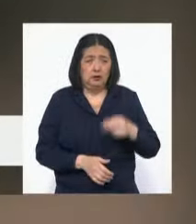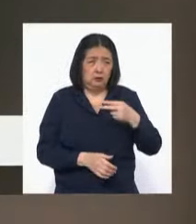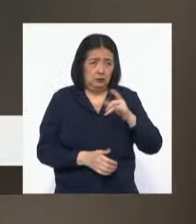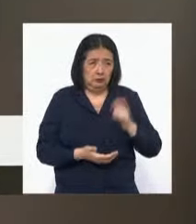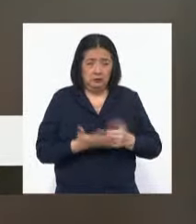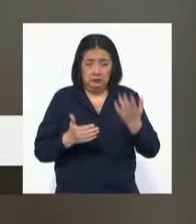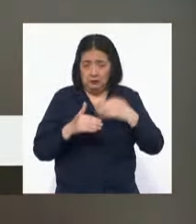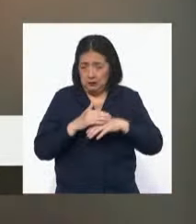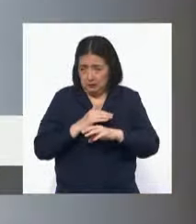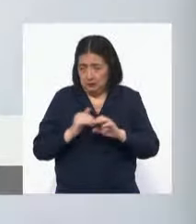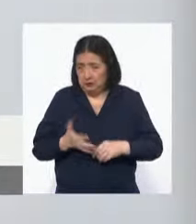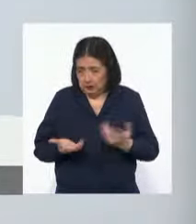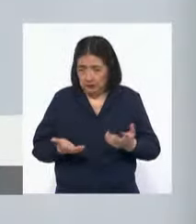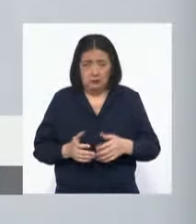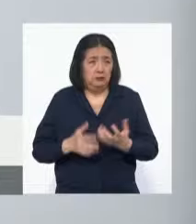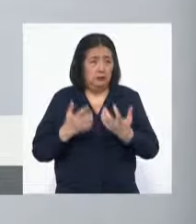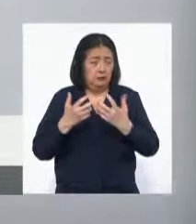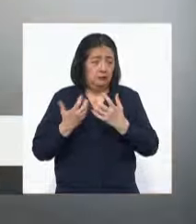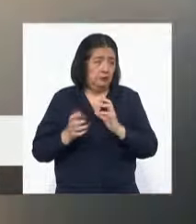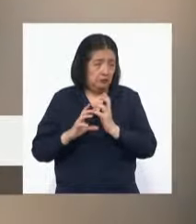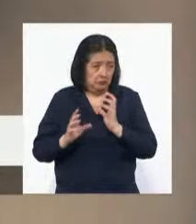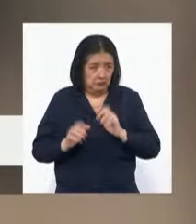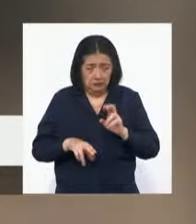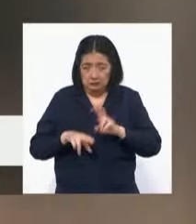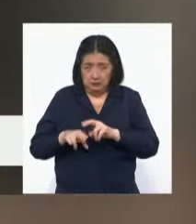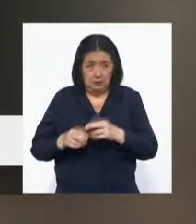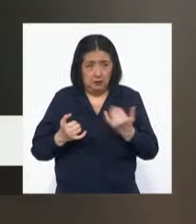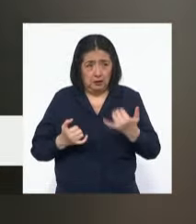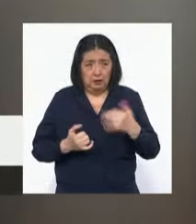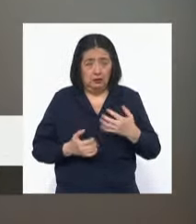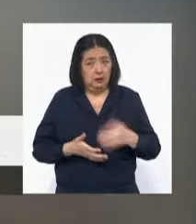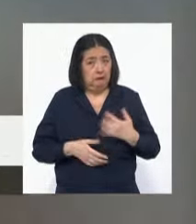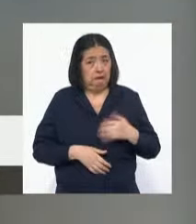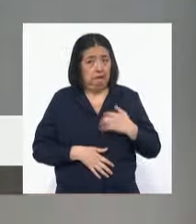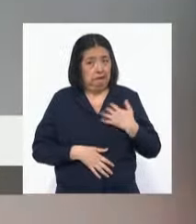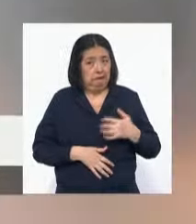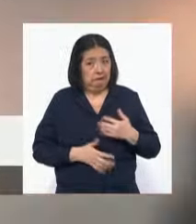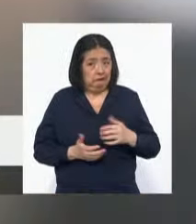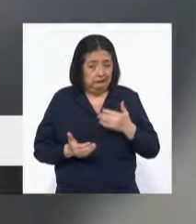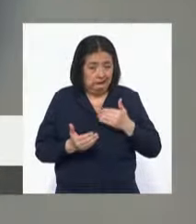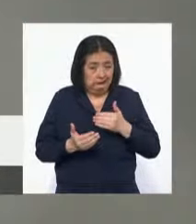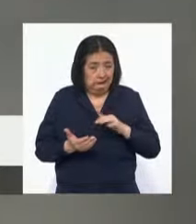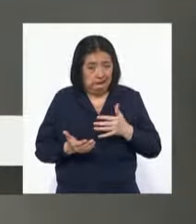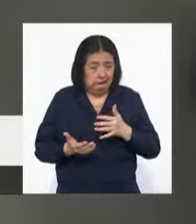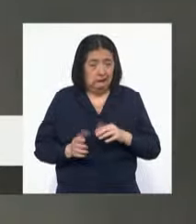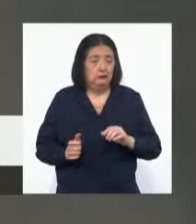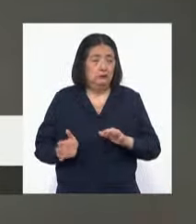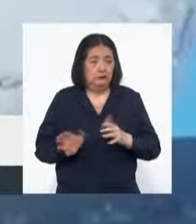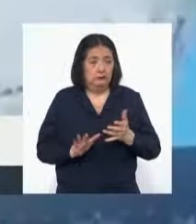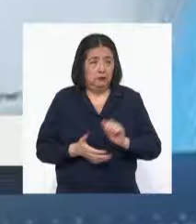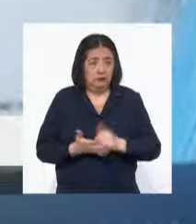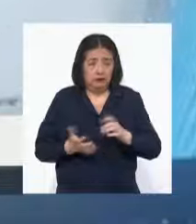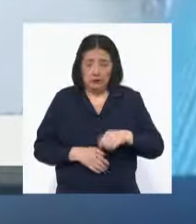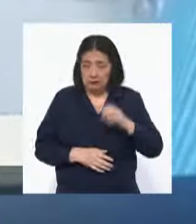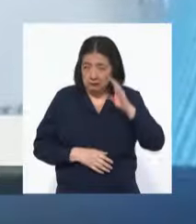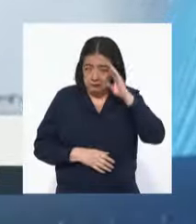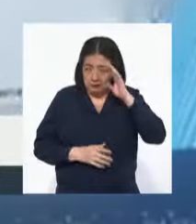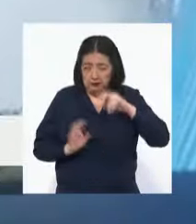al interior del local como una cliente más. Ahora se debate entre la vida y la muerte. La policía analiza los